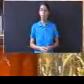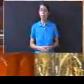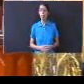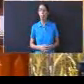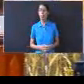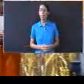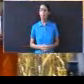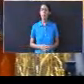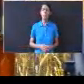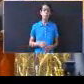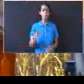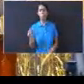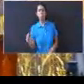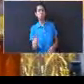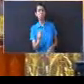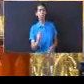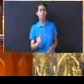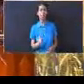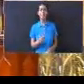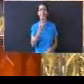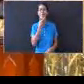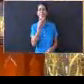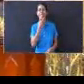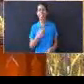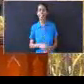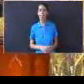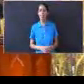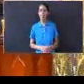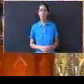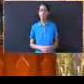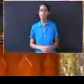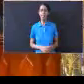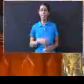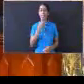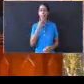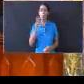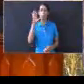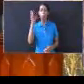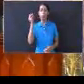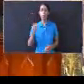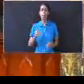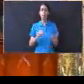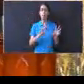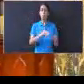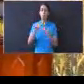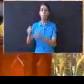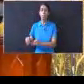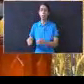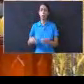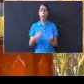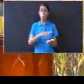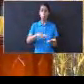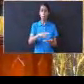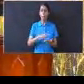cuando mira, se ríe. Y entra. Y todavía se ríe. Y le digo, ojalá, le digo,